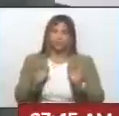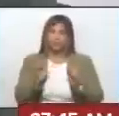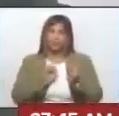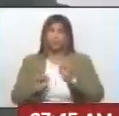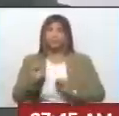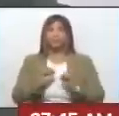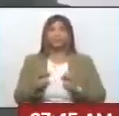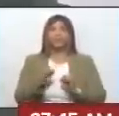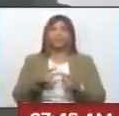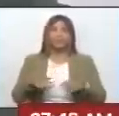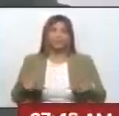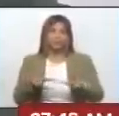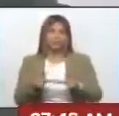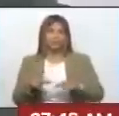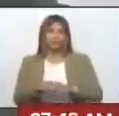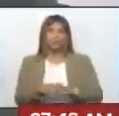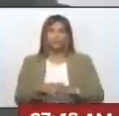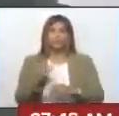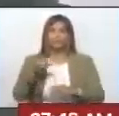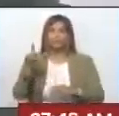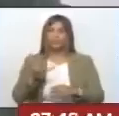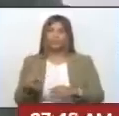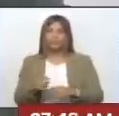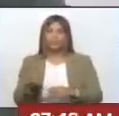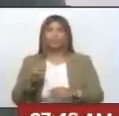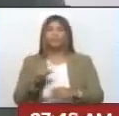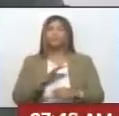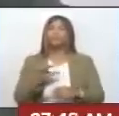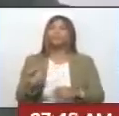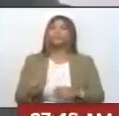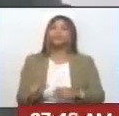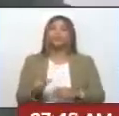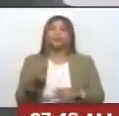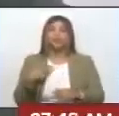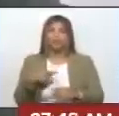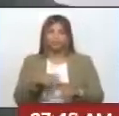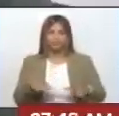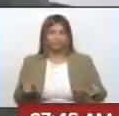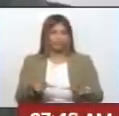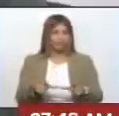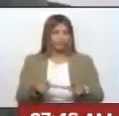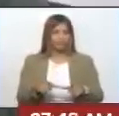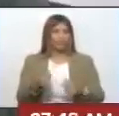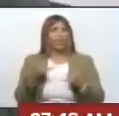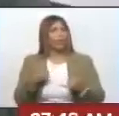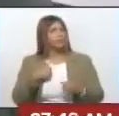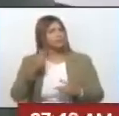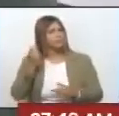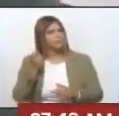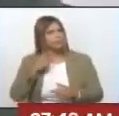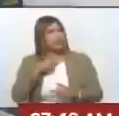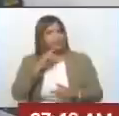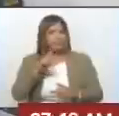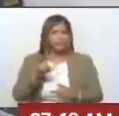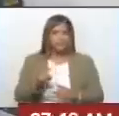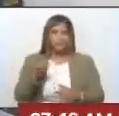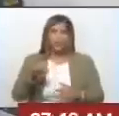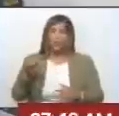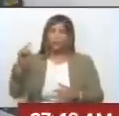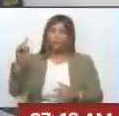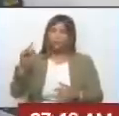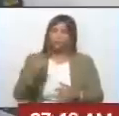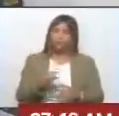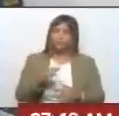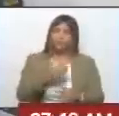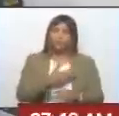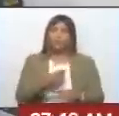Defensa del Territorio de la Guayana Esequiba y la Soberanía Territorial. Ahora, diputado, hoy llega a nuestro país el